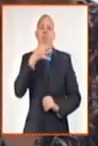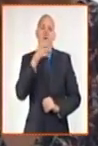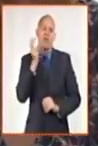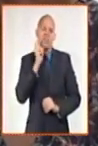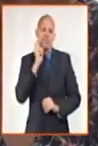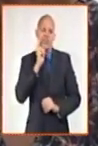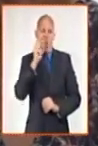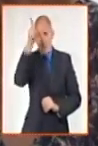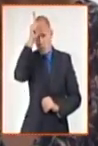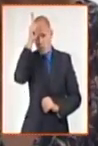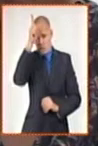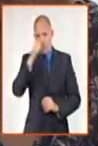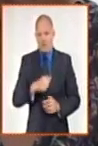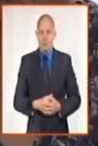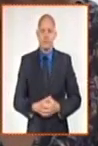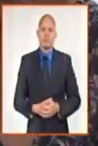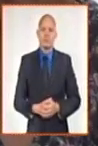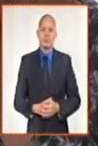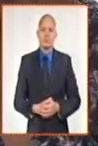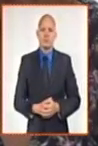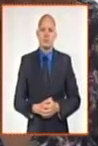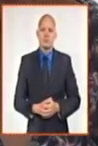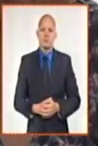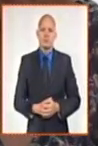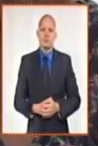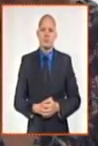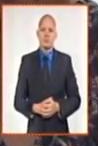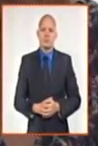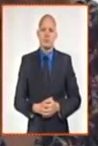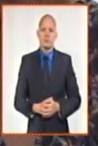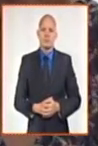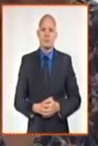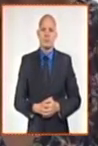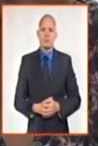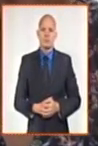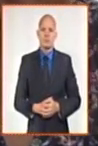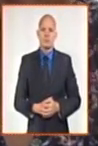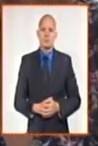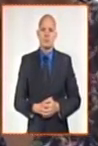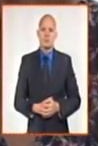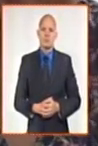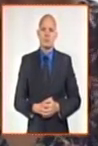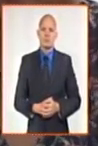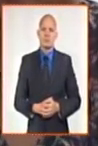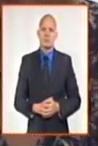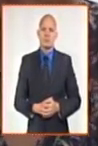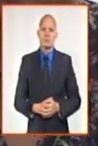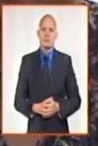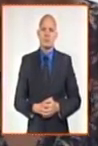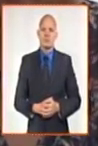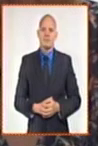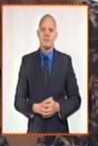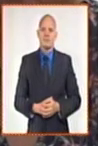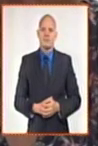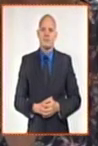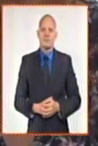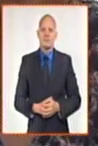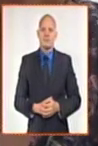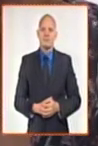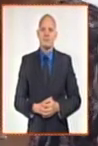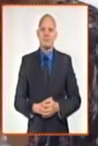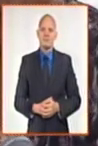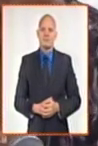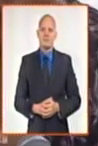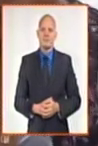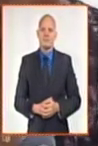die Wiederherstellung von schweren Schäden zur Verfügung gestellt. Und wir werden überlegen als Vorstand von Karen, dass wir